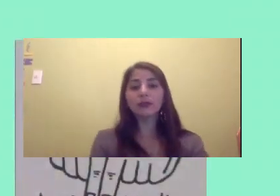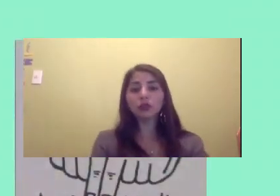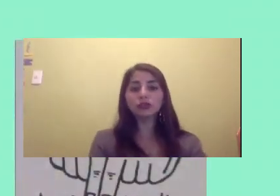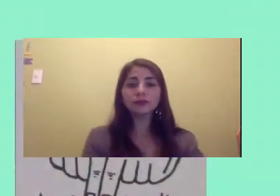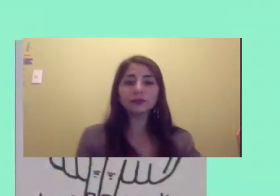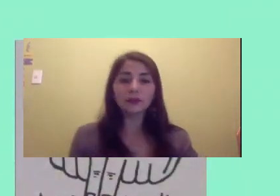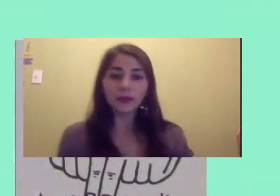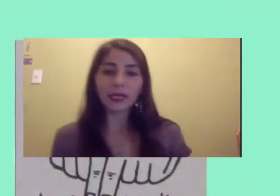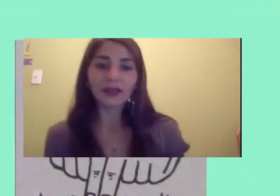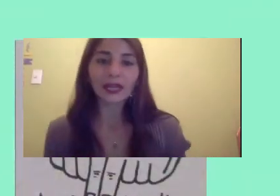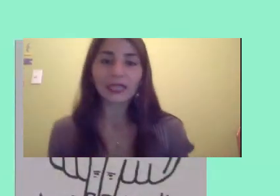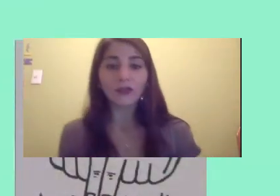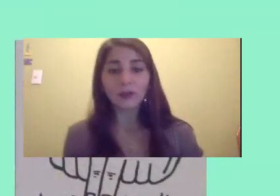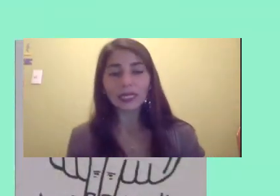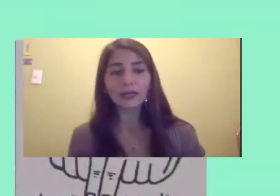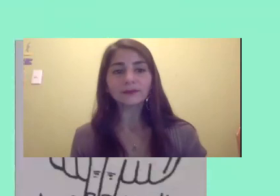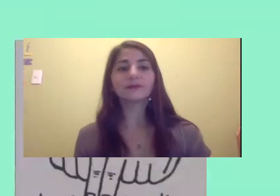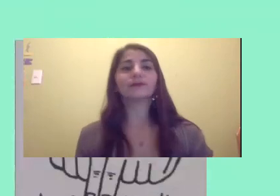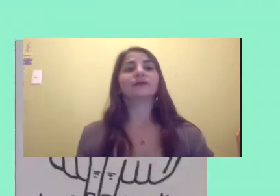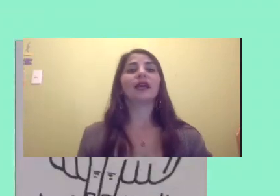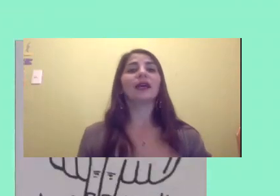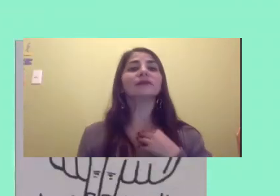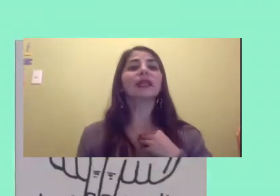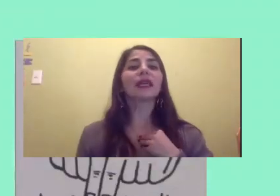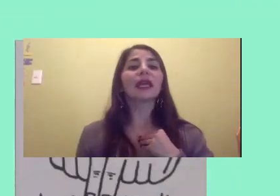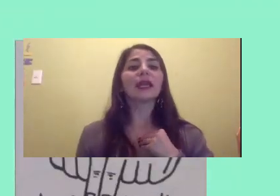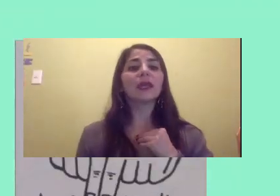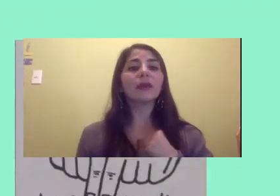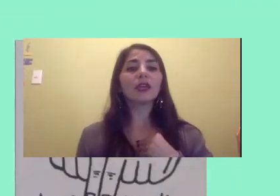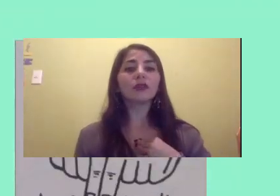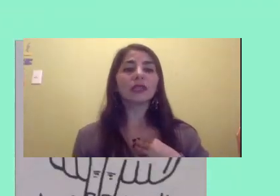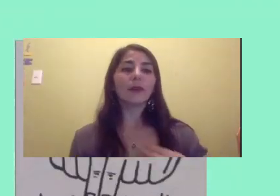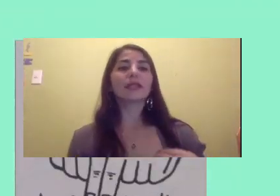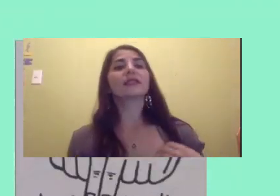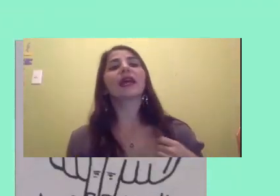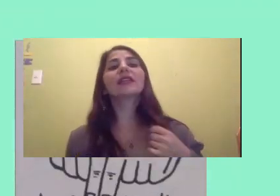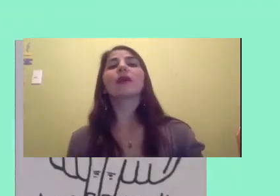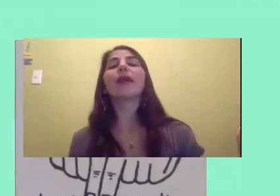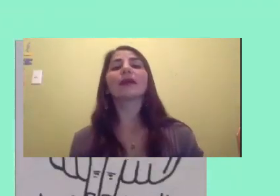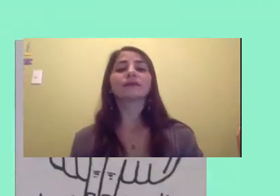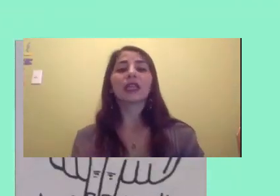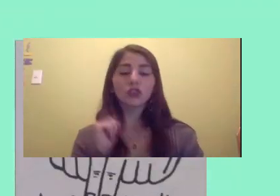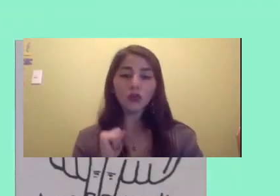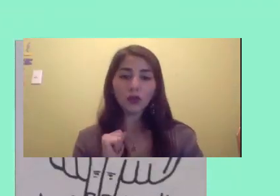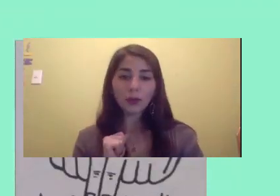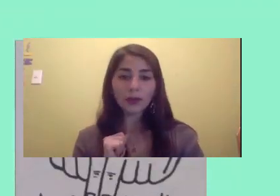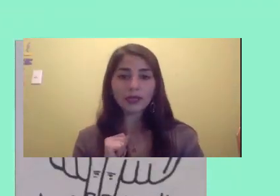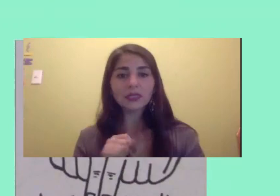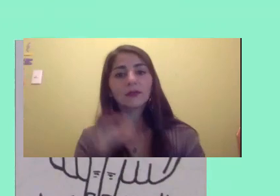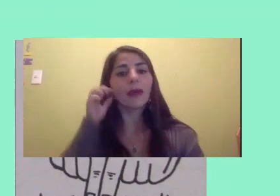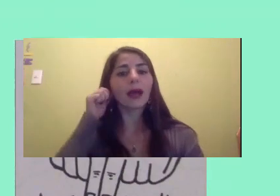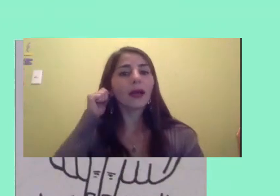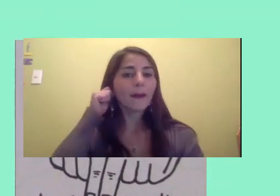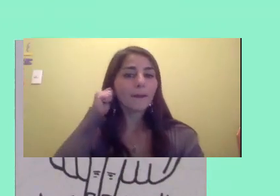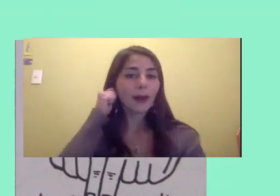Algunos conceptos para hablar de la familia, ¿ya? El primero que aparece acá es mamá. 2 formas